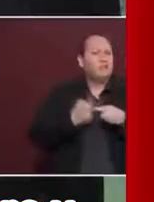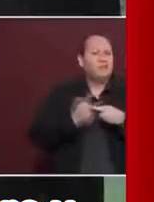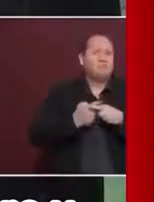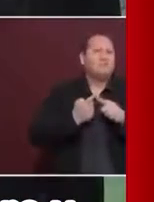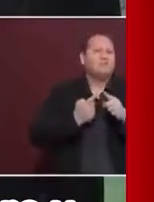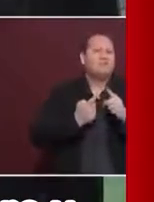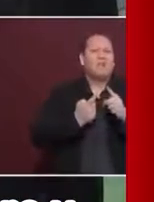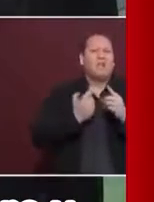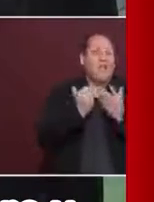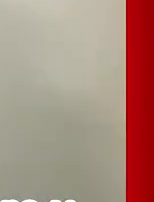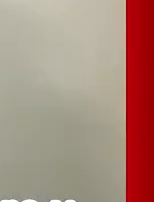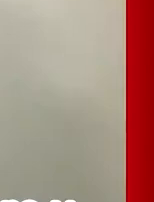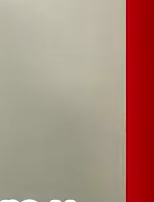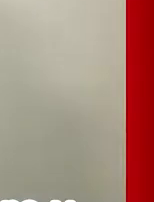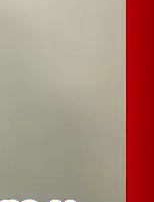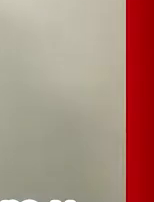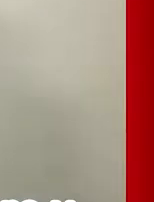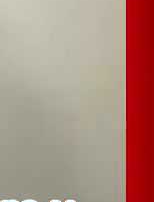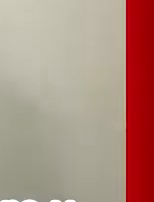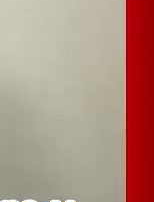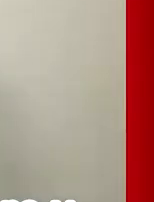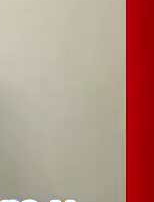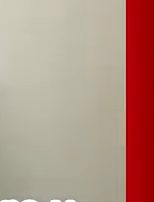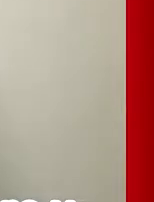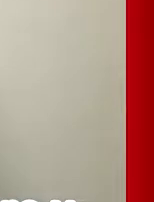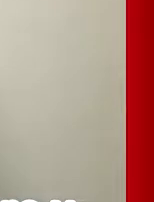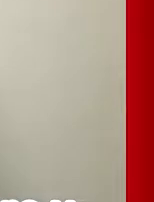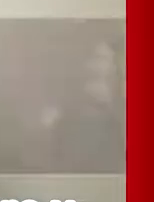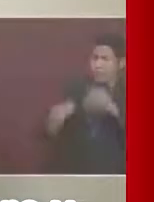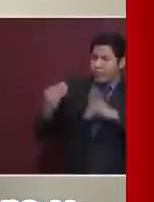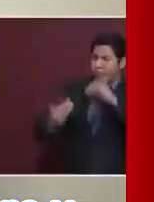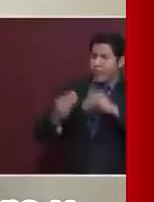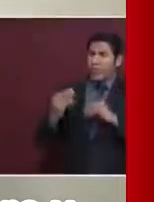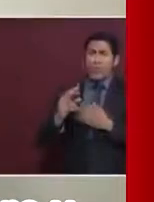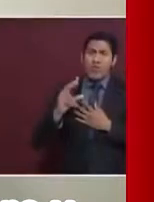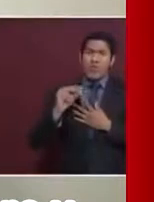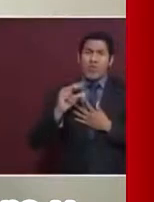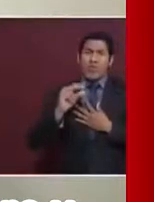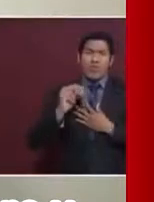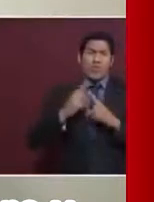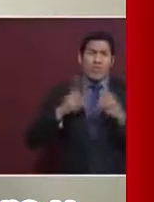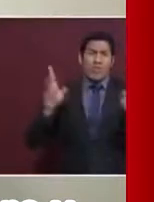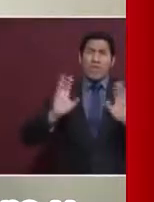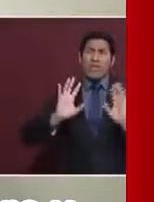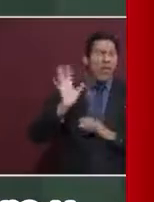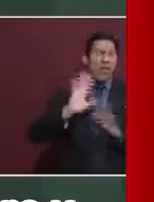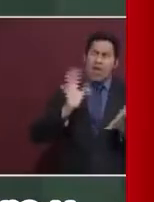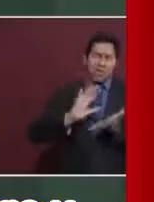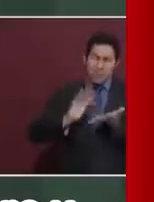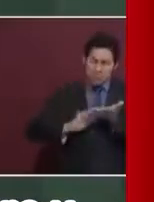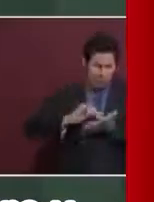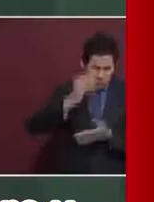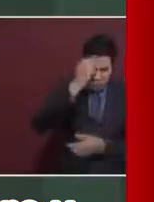exageró mucho, ¿o qué? De plano, ¿vamos a olvidar ya nuestra historia?